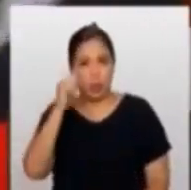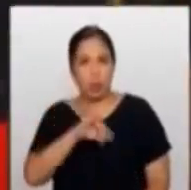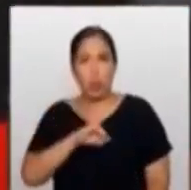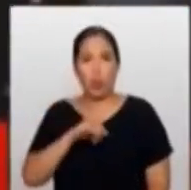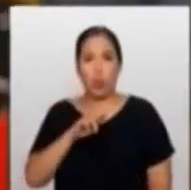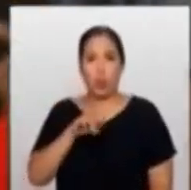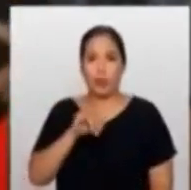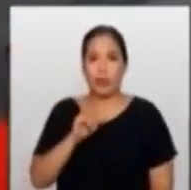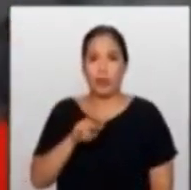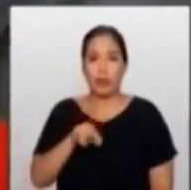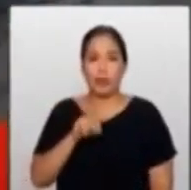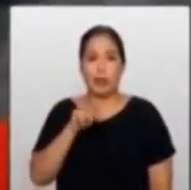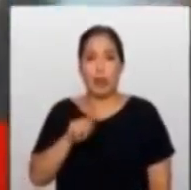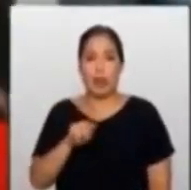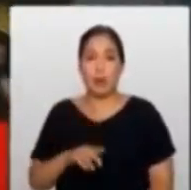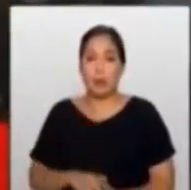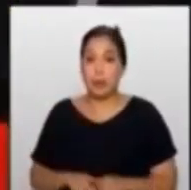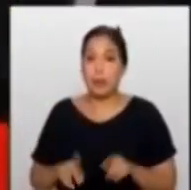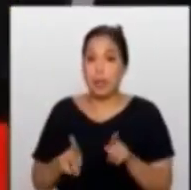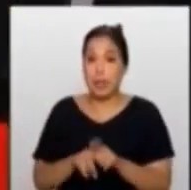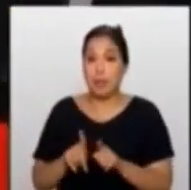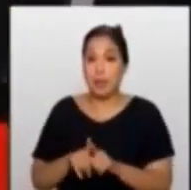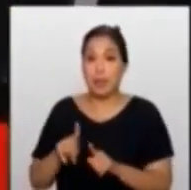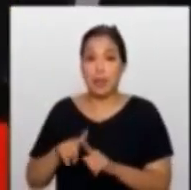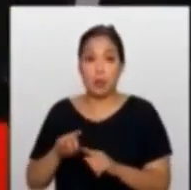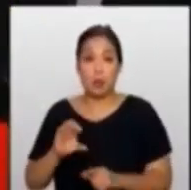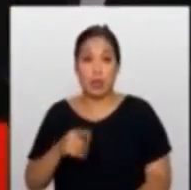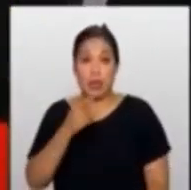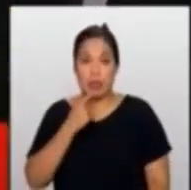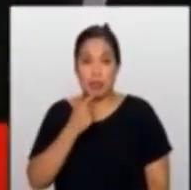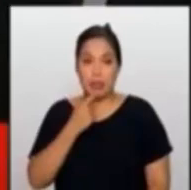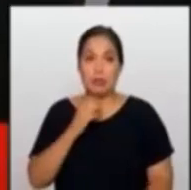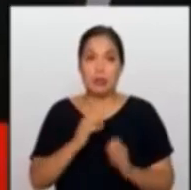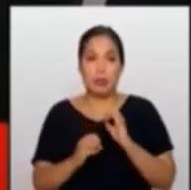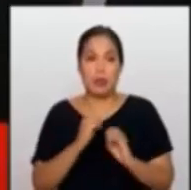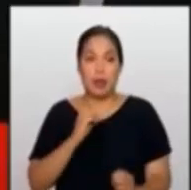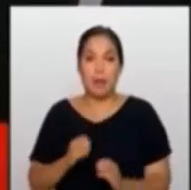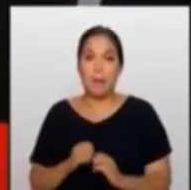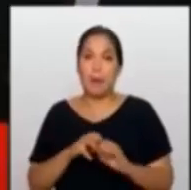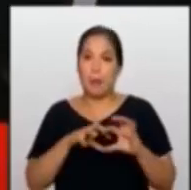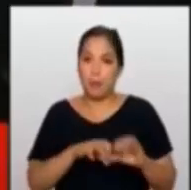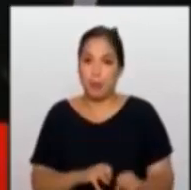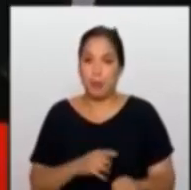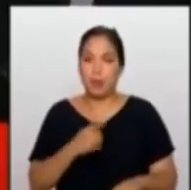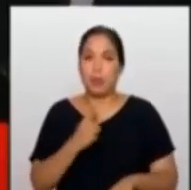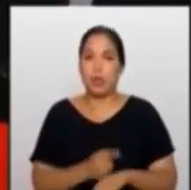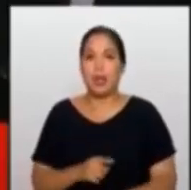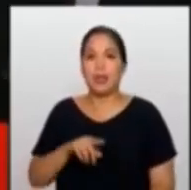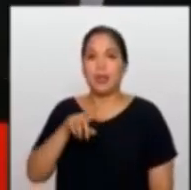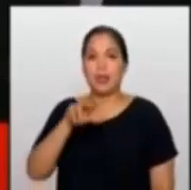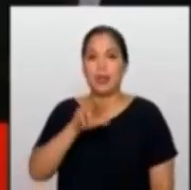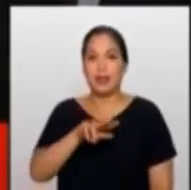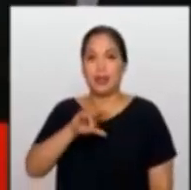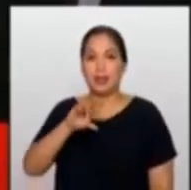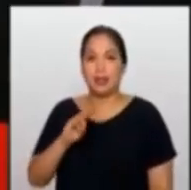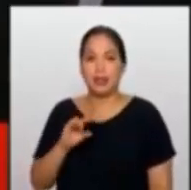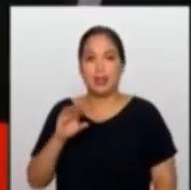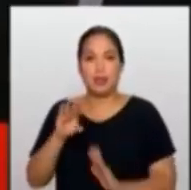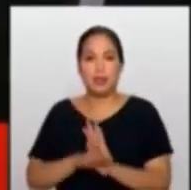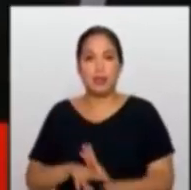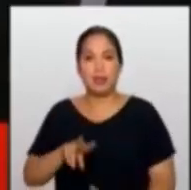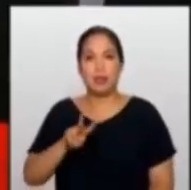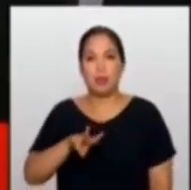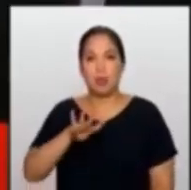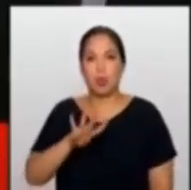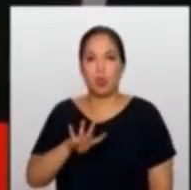Amigos de Publicontadores, el día de hoy te daremos a conocer que ratifican prisión preventiva contra Vladimir Cerrón.